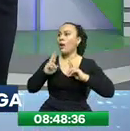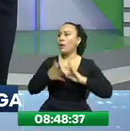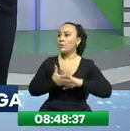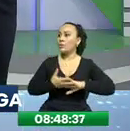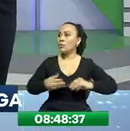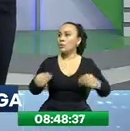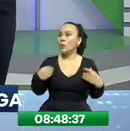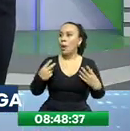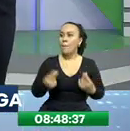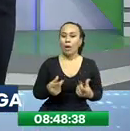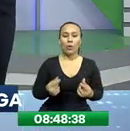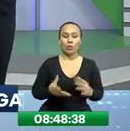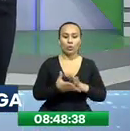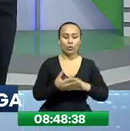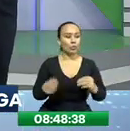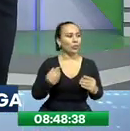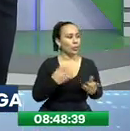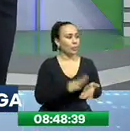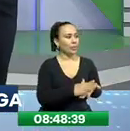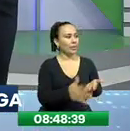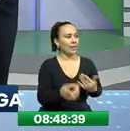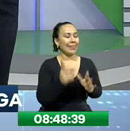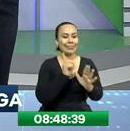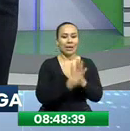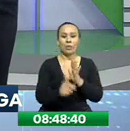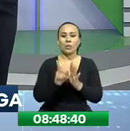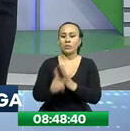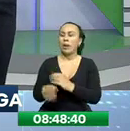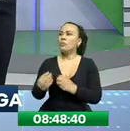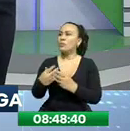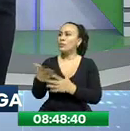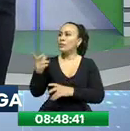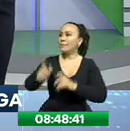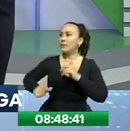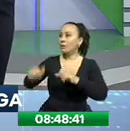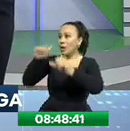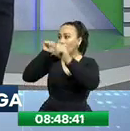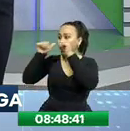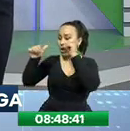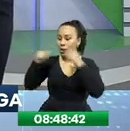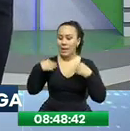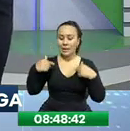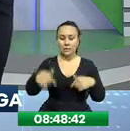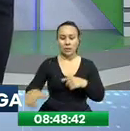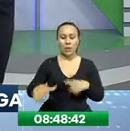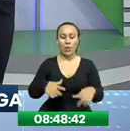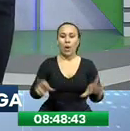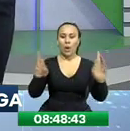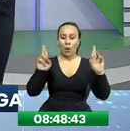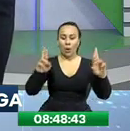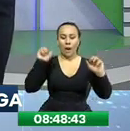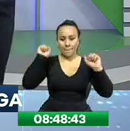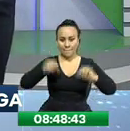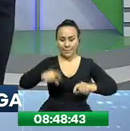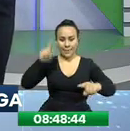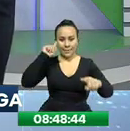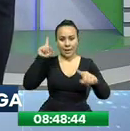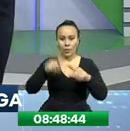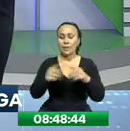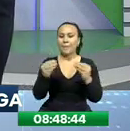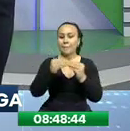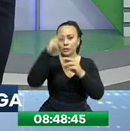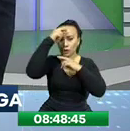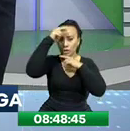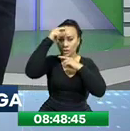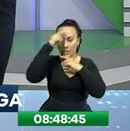solución lo más pronto posible frente a esa denuncia que hay muchos consumidores de droga en esa zona. Ojalá se pueda llegar a un punto medio. Tenemos más noticias